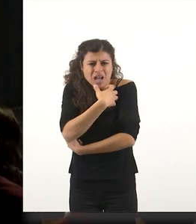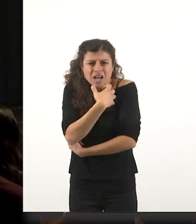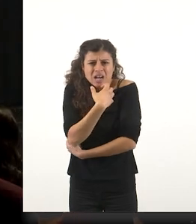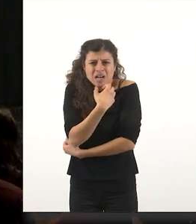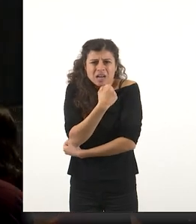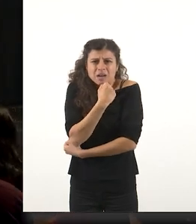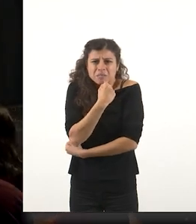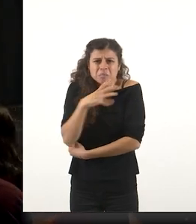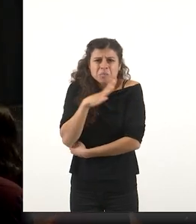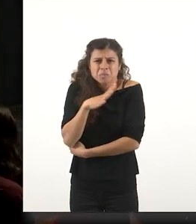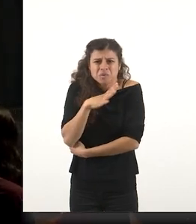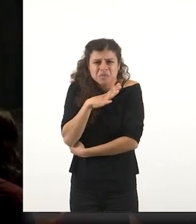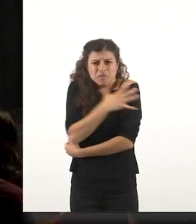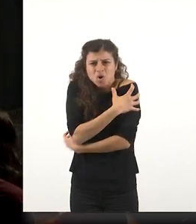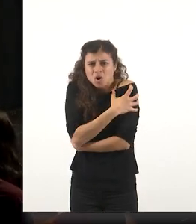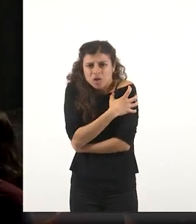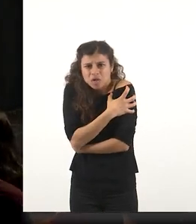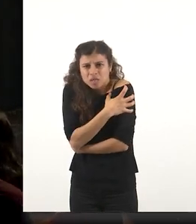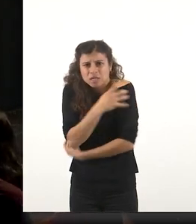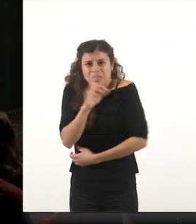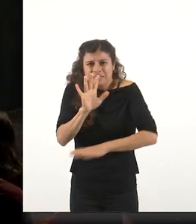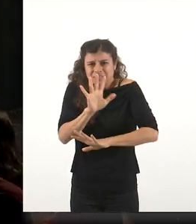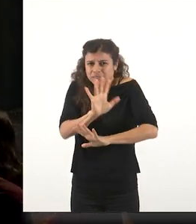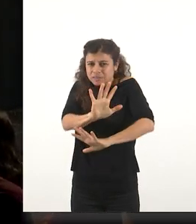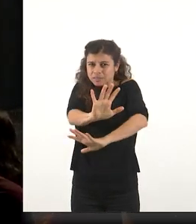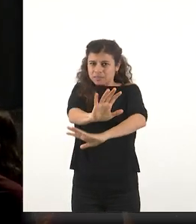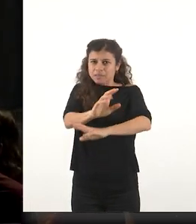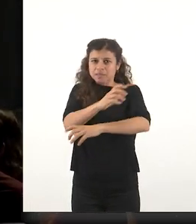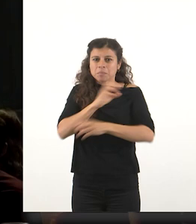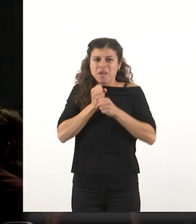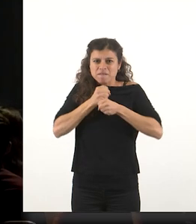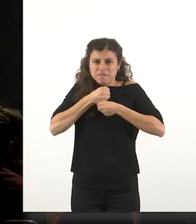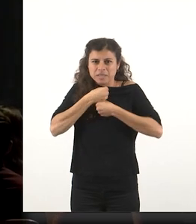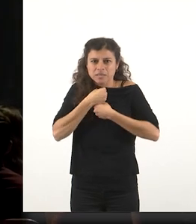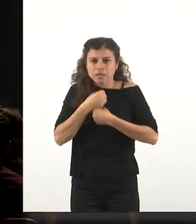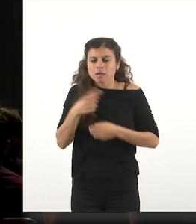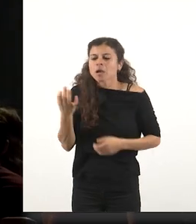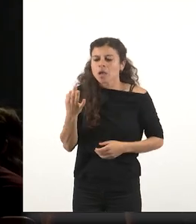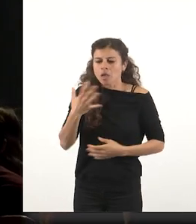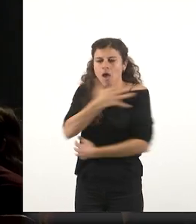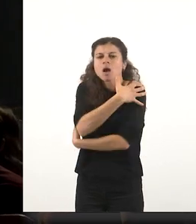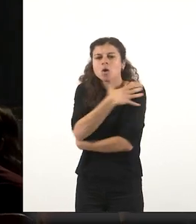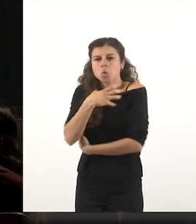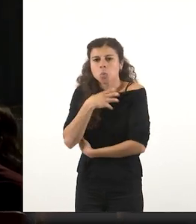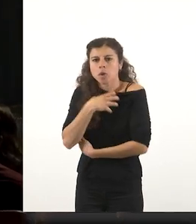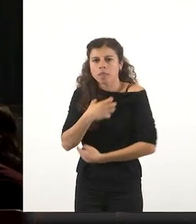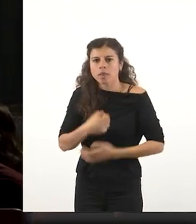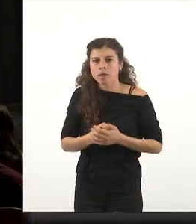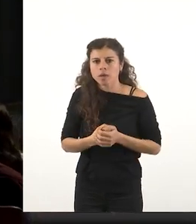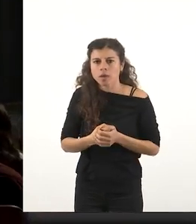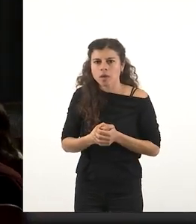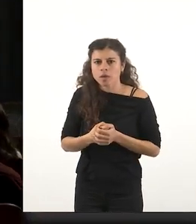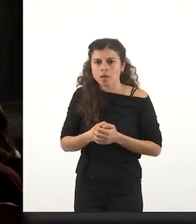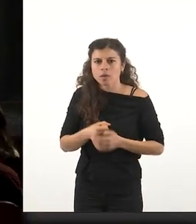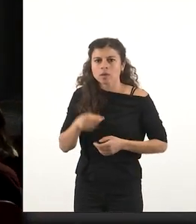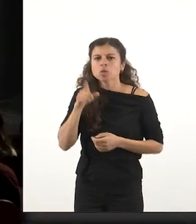favor! Te estoy abrazando nada más, coño. ¿O qué pasa? ¿Que te follas por ahí a otro y puedes comparar abrazos? Que te pega a mí para que me escuche. Que tengo una